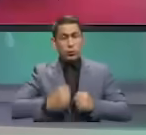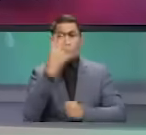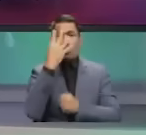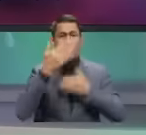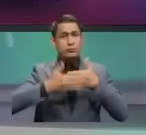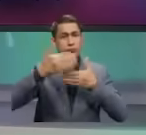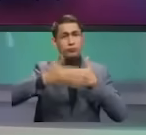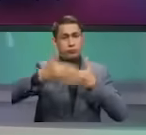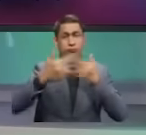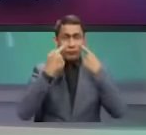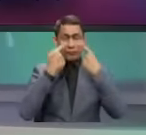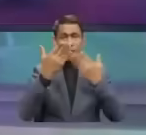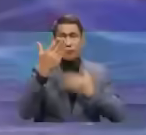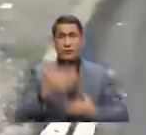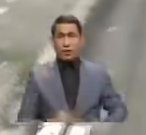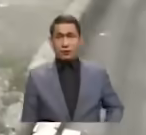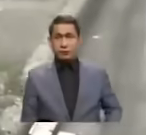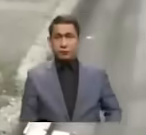contamos.